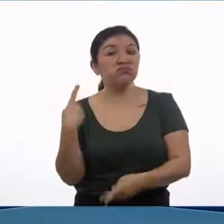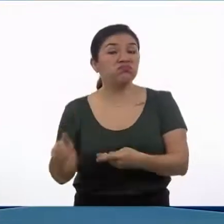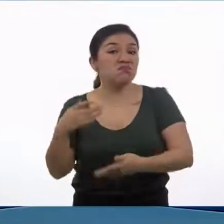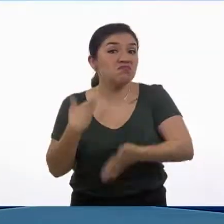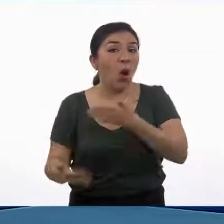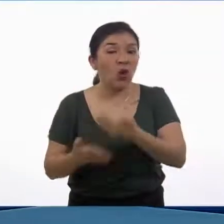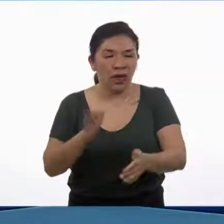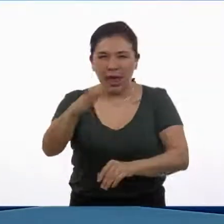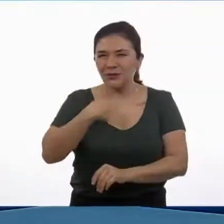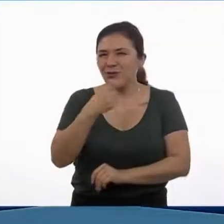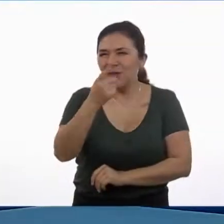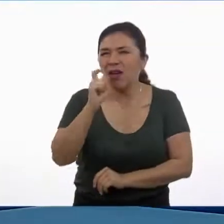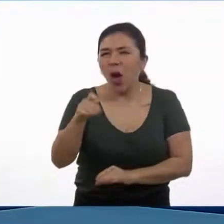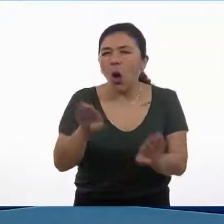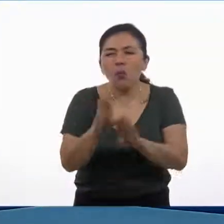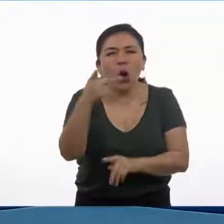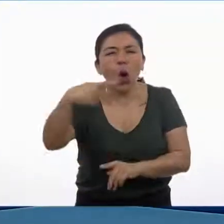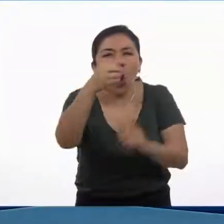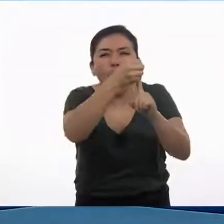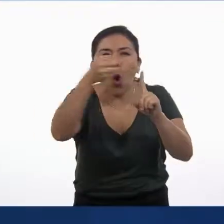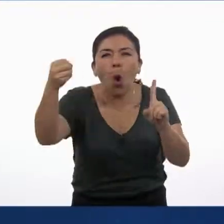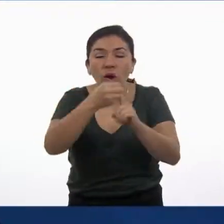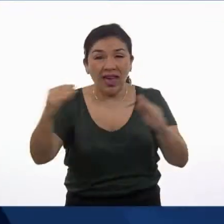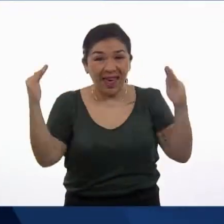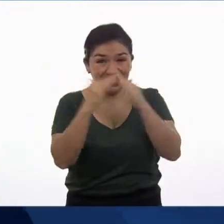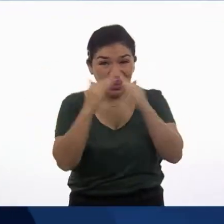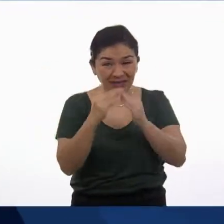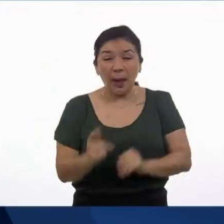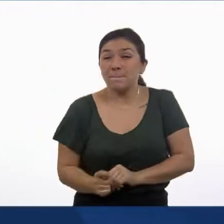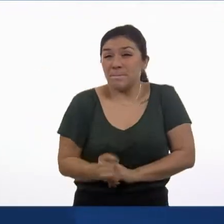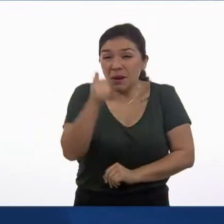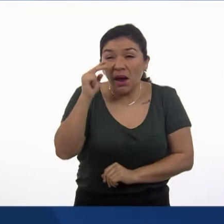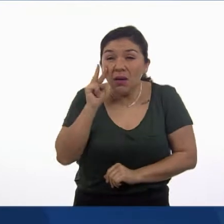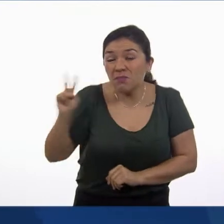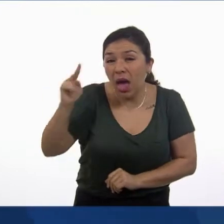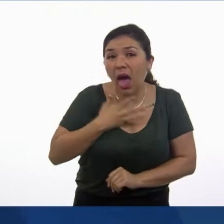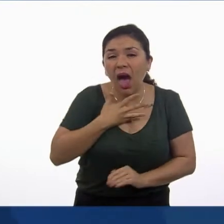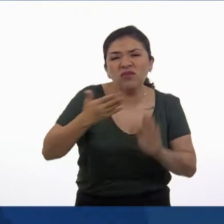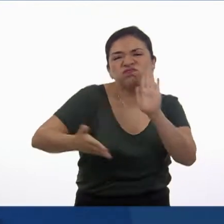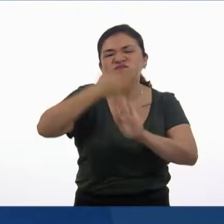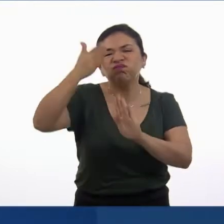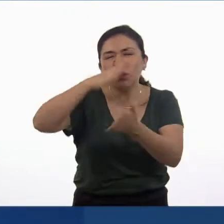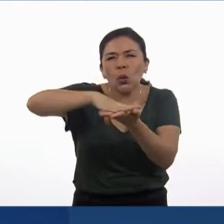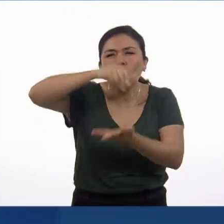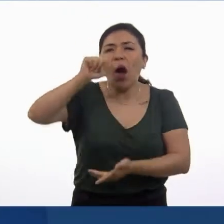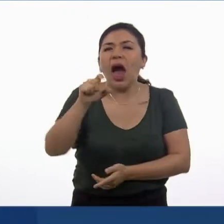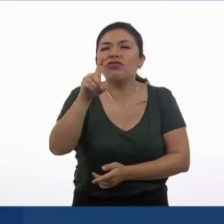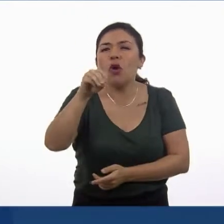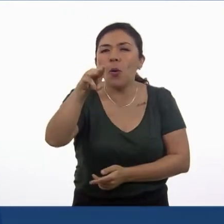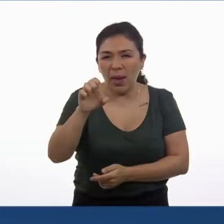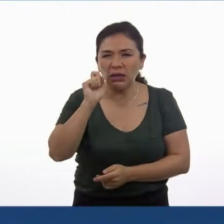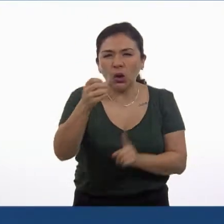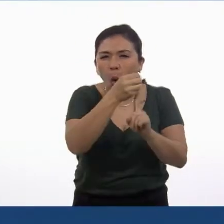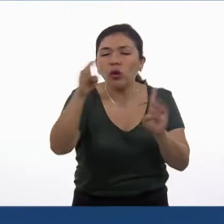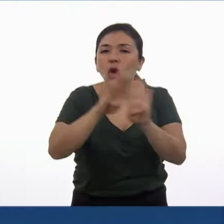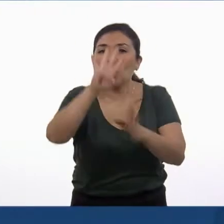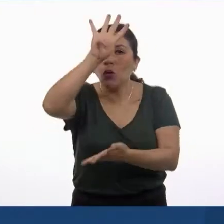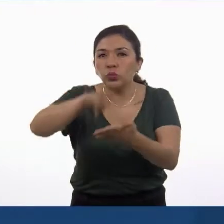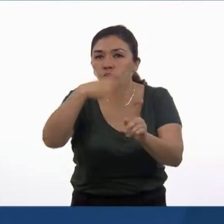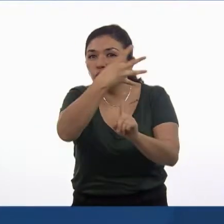te cuente sobre cómo tenían ordenadas sus casas. Primero que nada, las construían de adobe y las fueron ordenando en